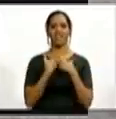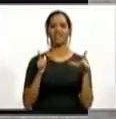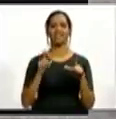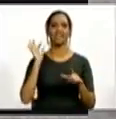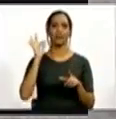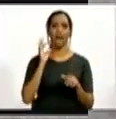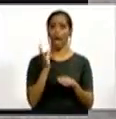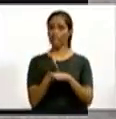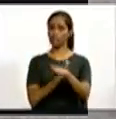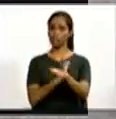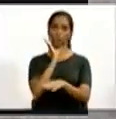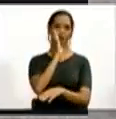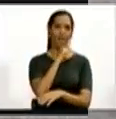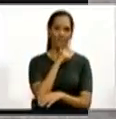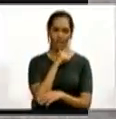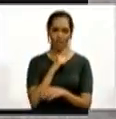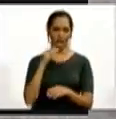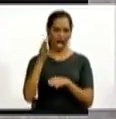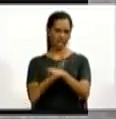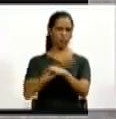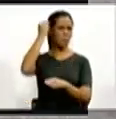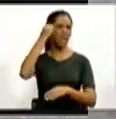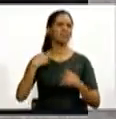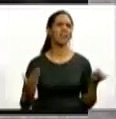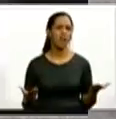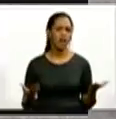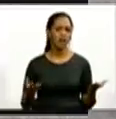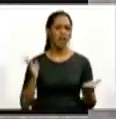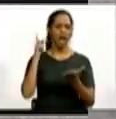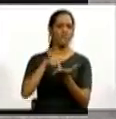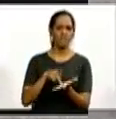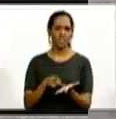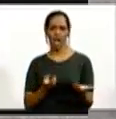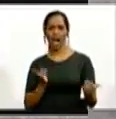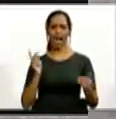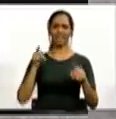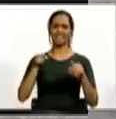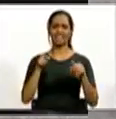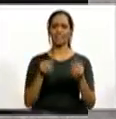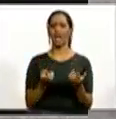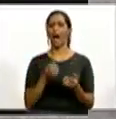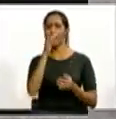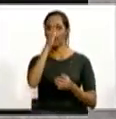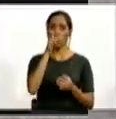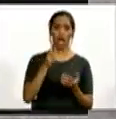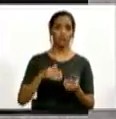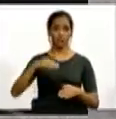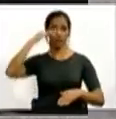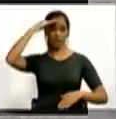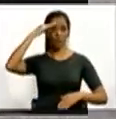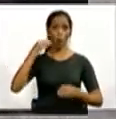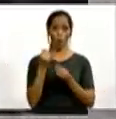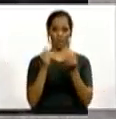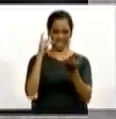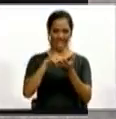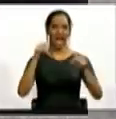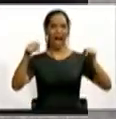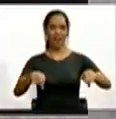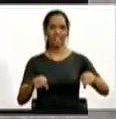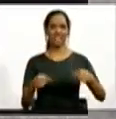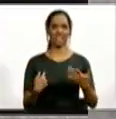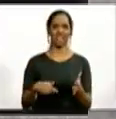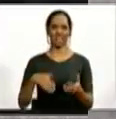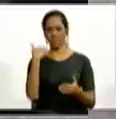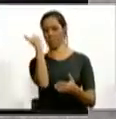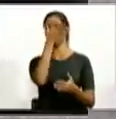había antes. Antes tú crees que iban a llegar ahí así hasta los mismos burlarse de la guardia como llegan ahorita, que le pasan